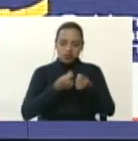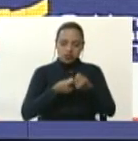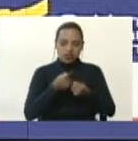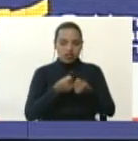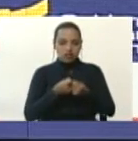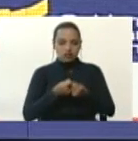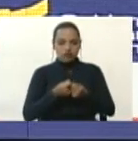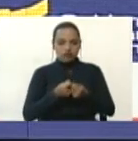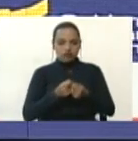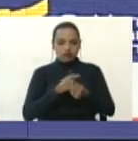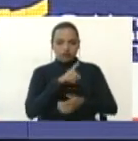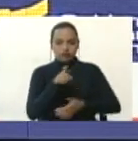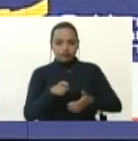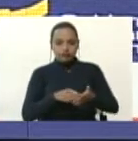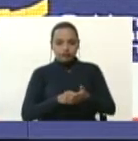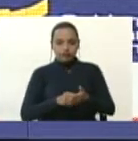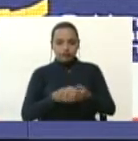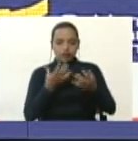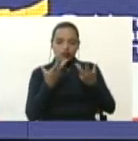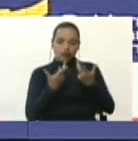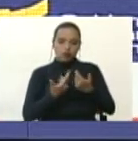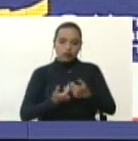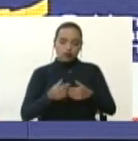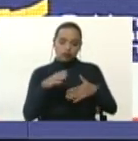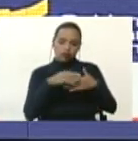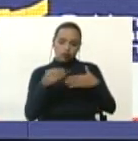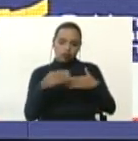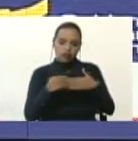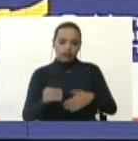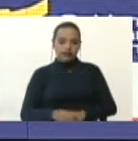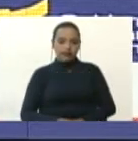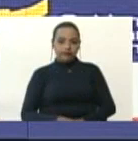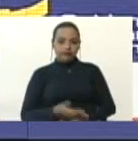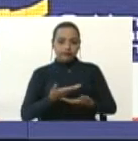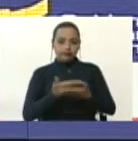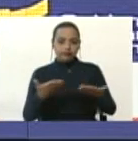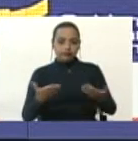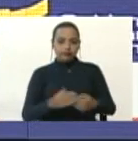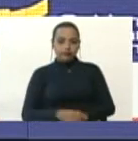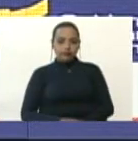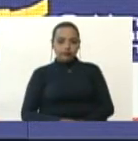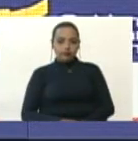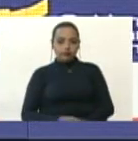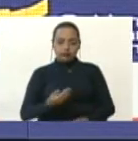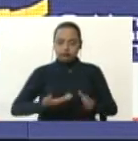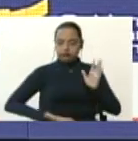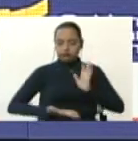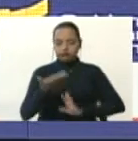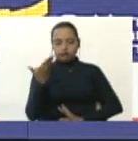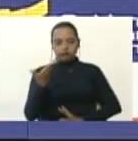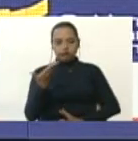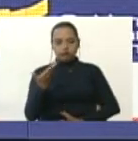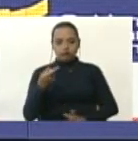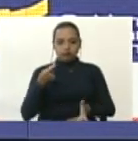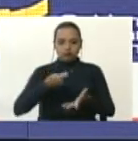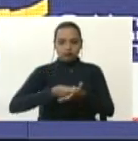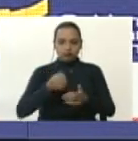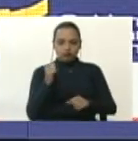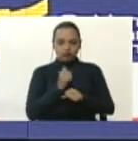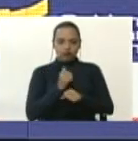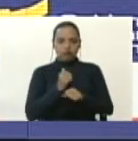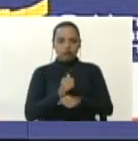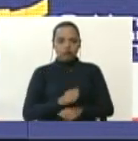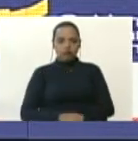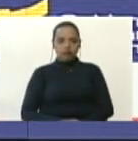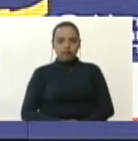general por una cifra módica de dólares, le daría una cifra monumental de lo que es la inversión.